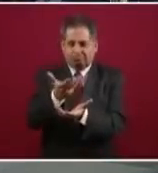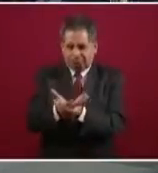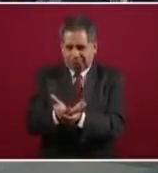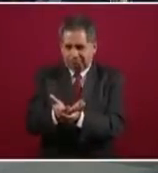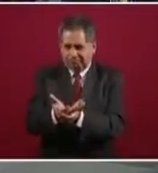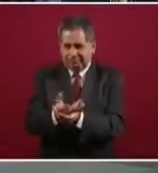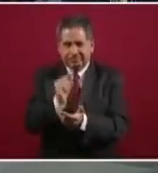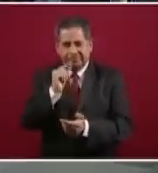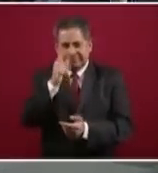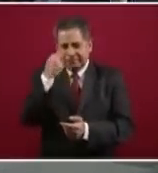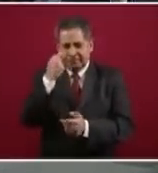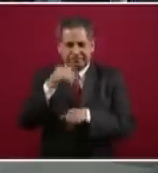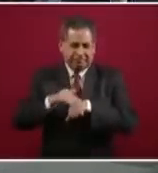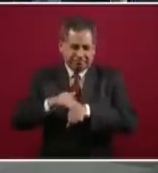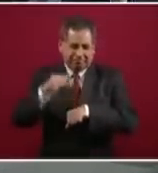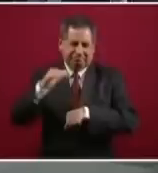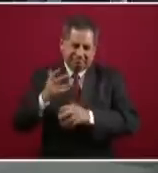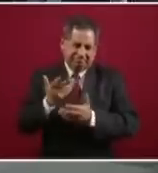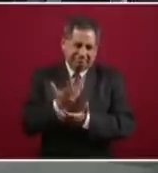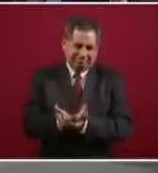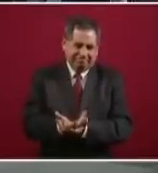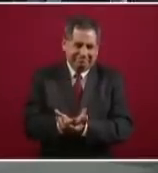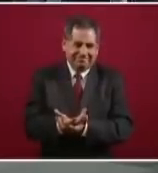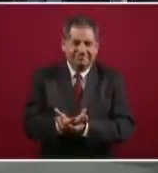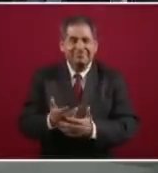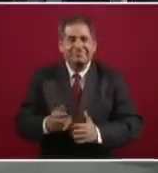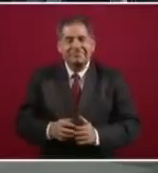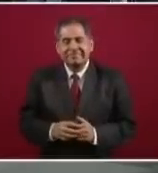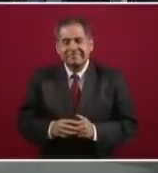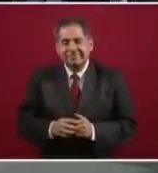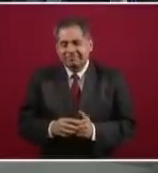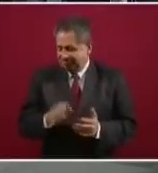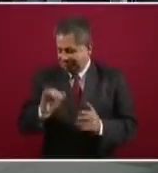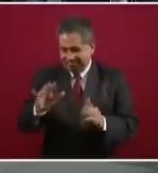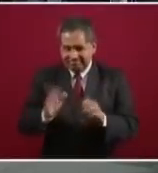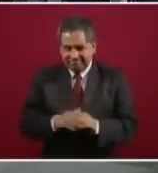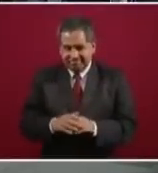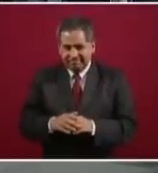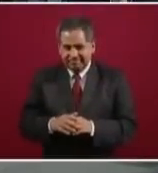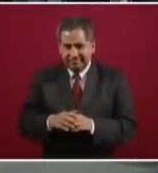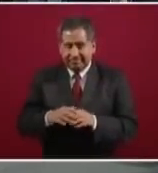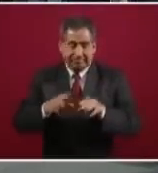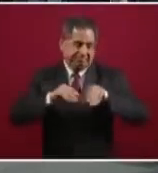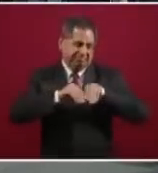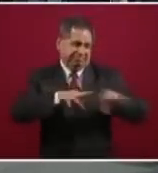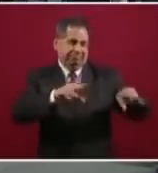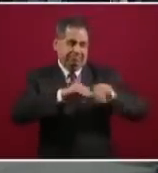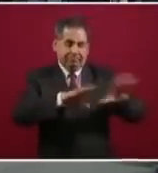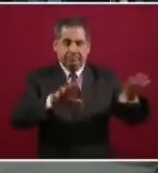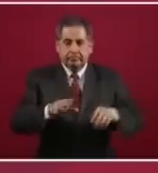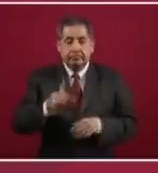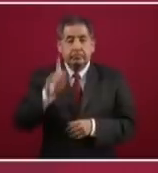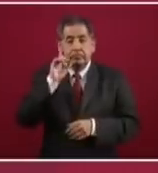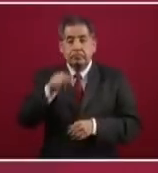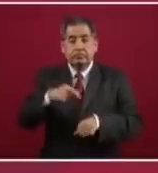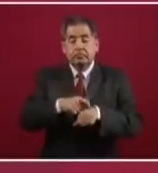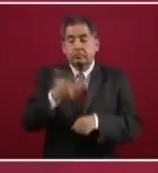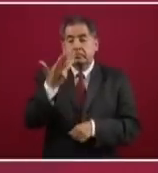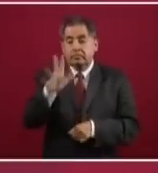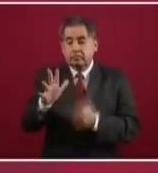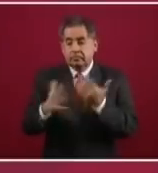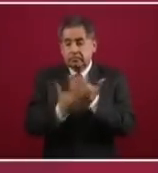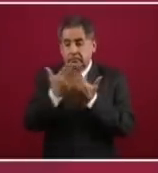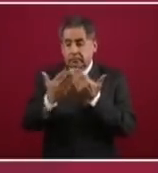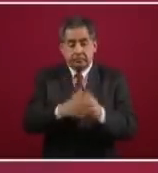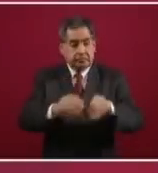descansen bien y sí, amplia cobertura. A partir de las 10 de la